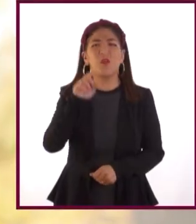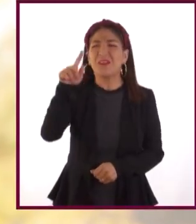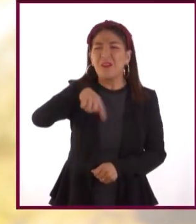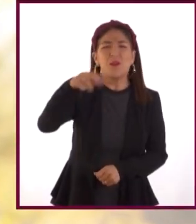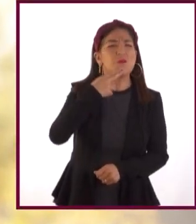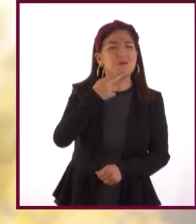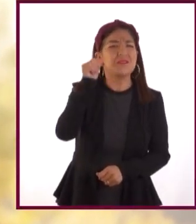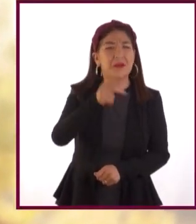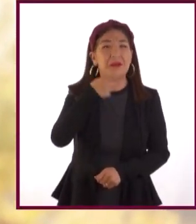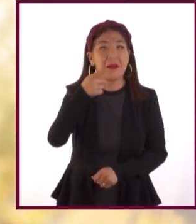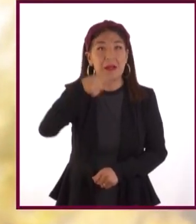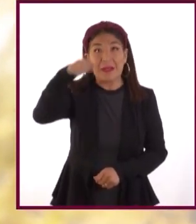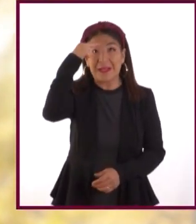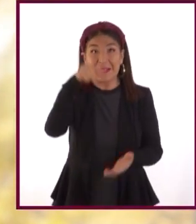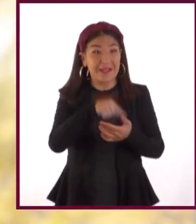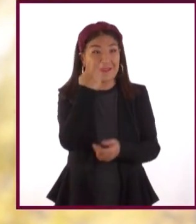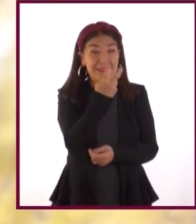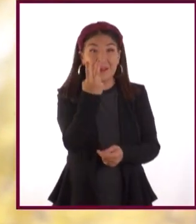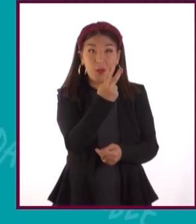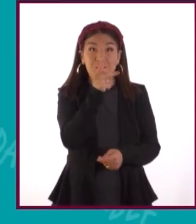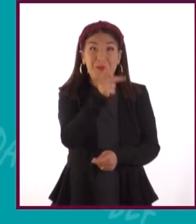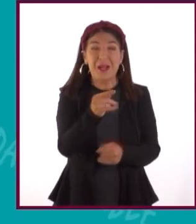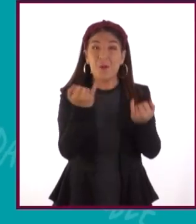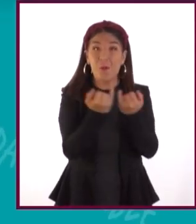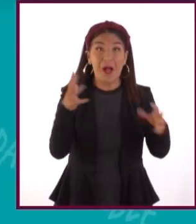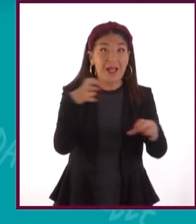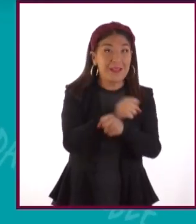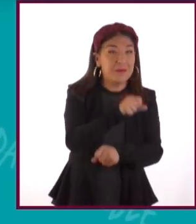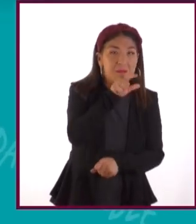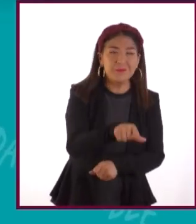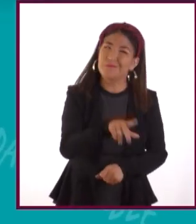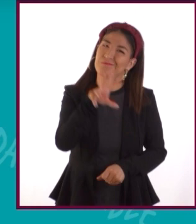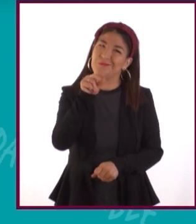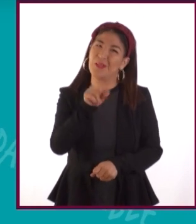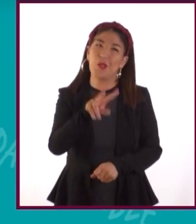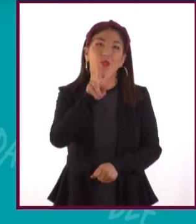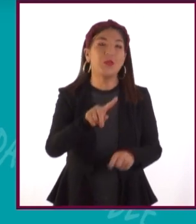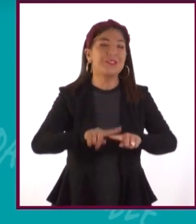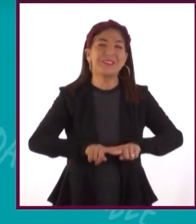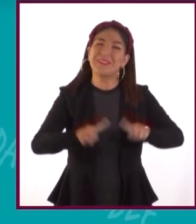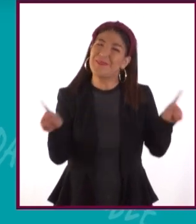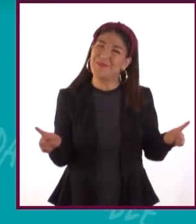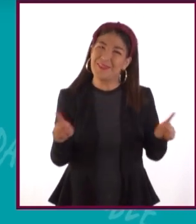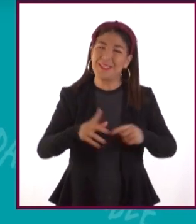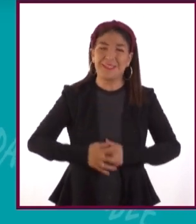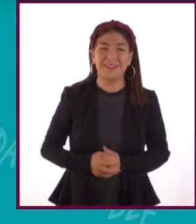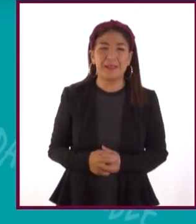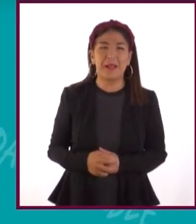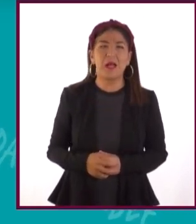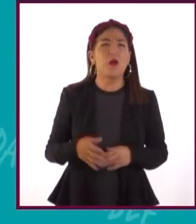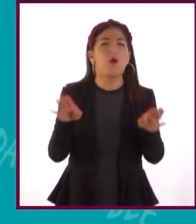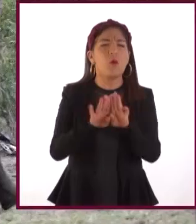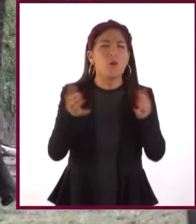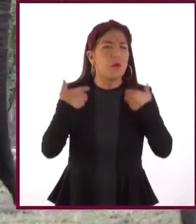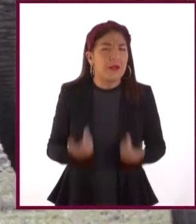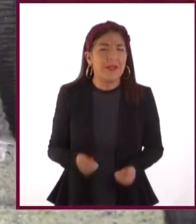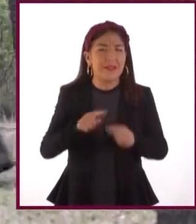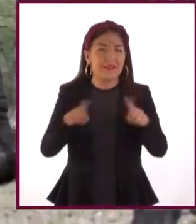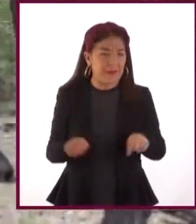conceptos para que vean que yo tengo la razón. Ay, ahora resulta. En la vida cotidiana se utiliza de